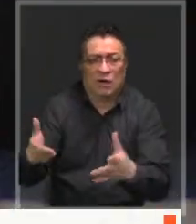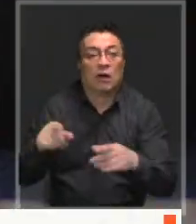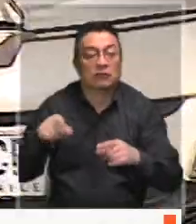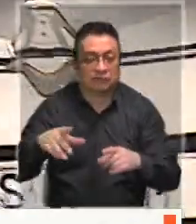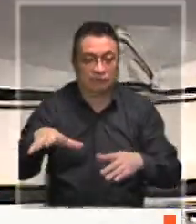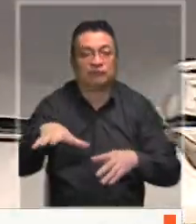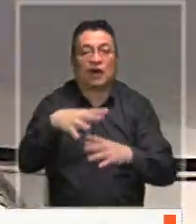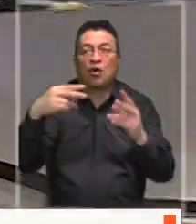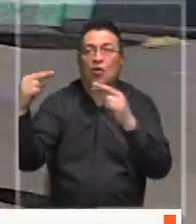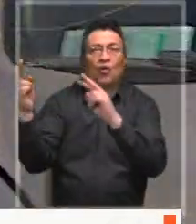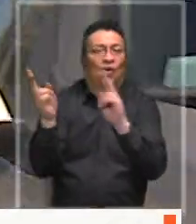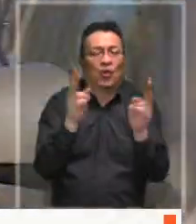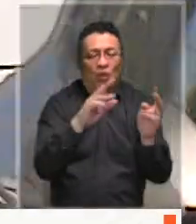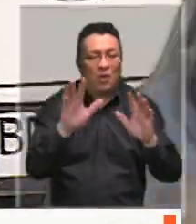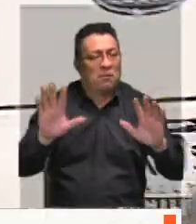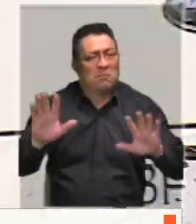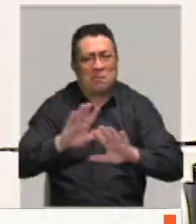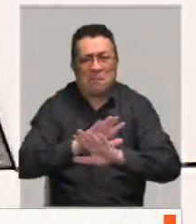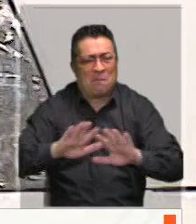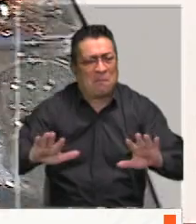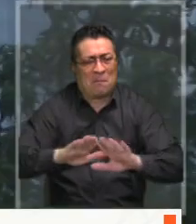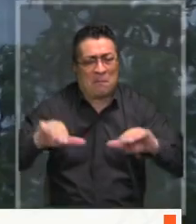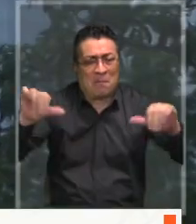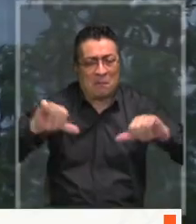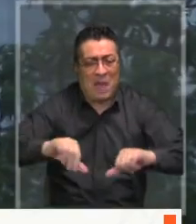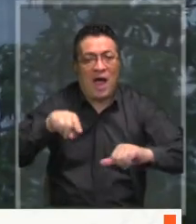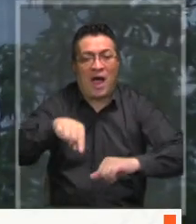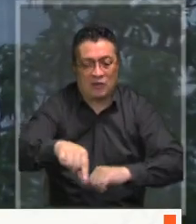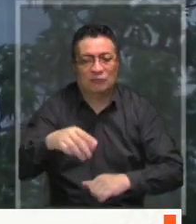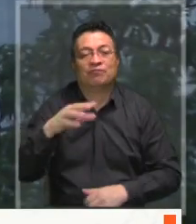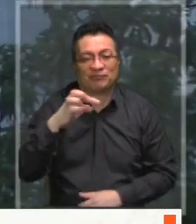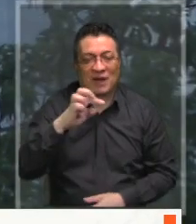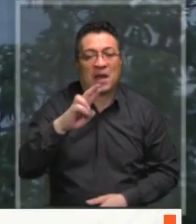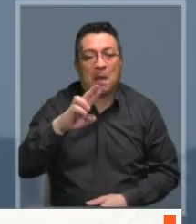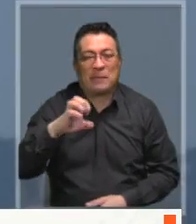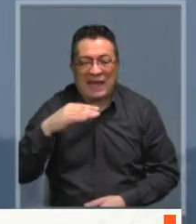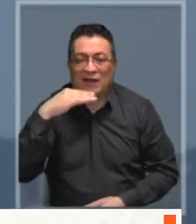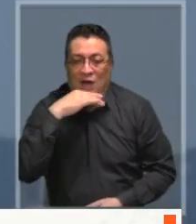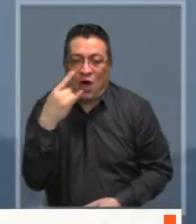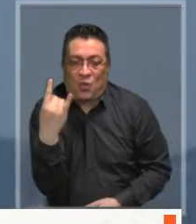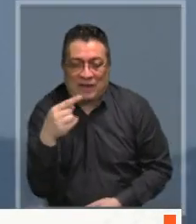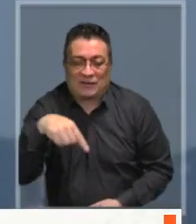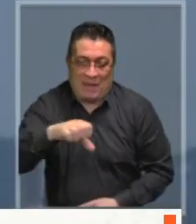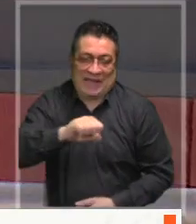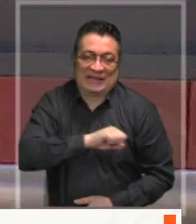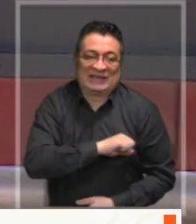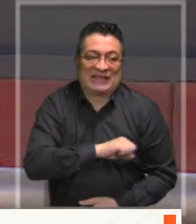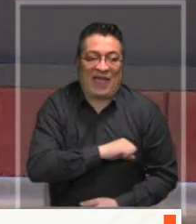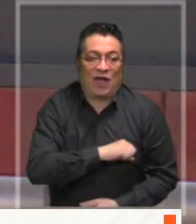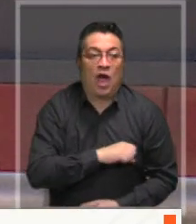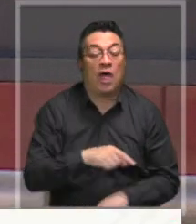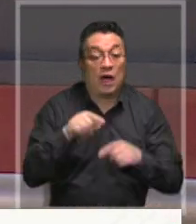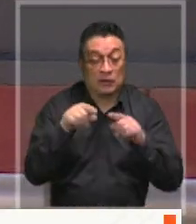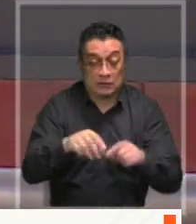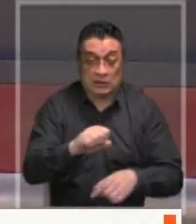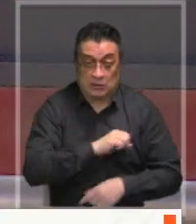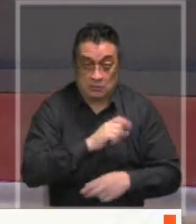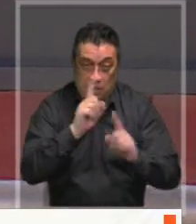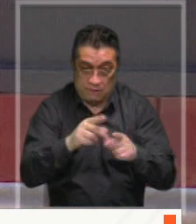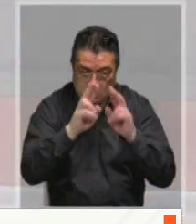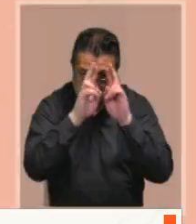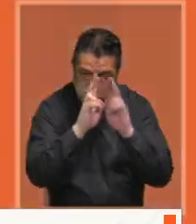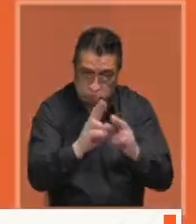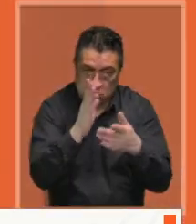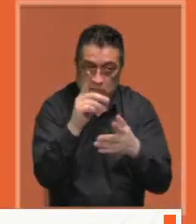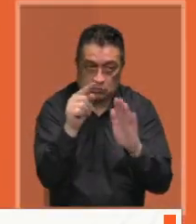de ventilación en la cuenca de Santiago, se decretó esta preemergencia para este sábado. Los capitalinos debían respetar algunas